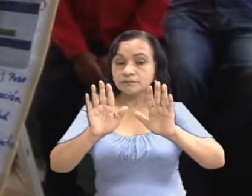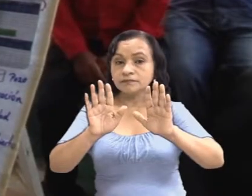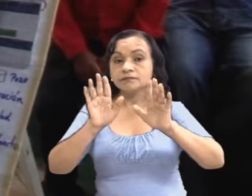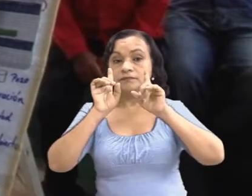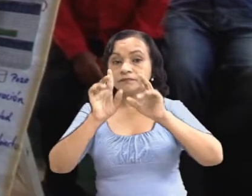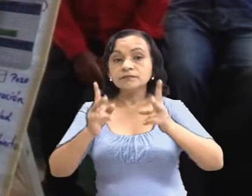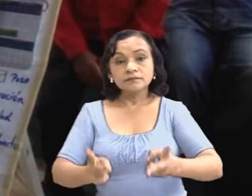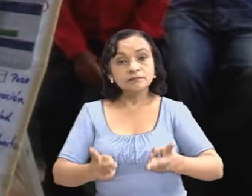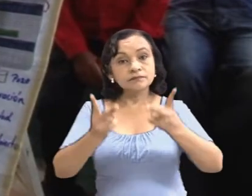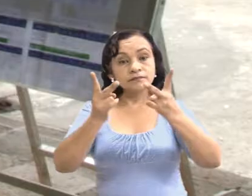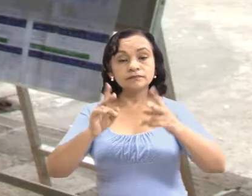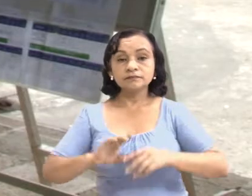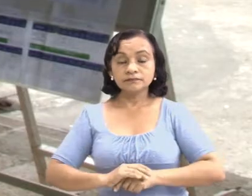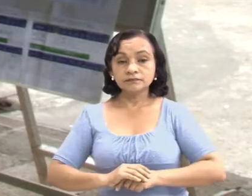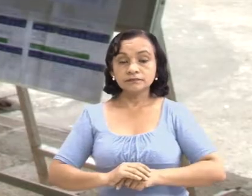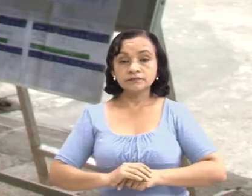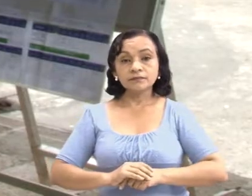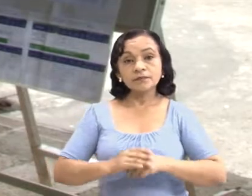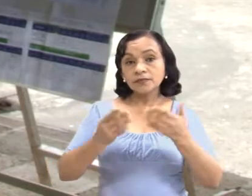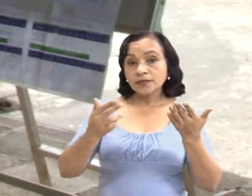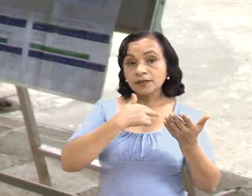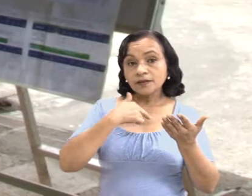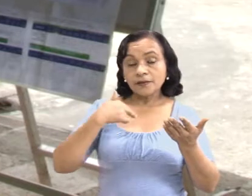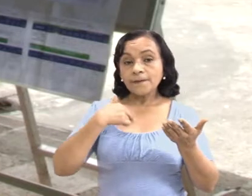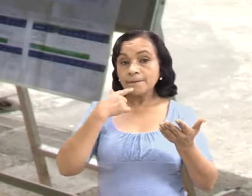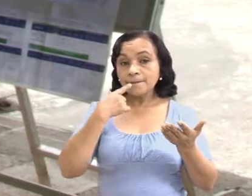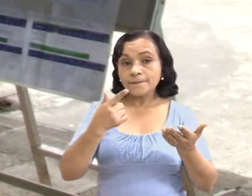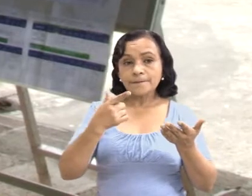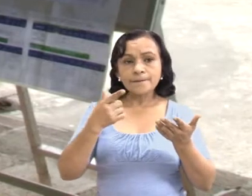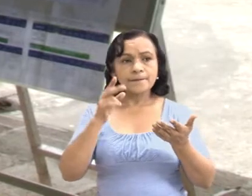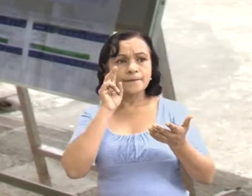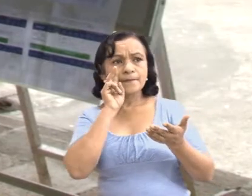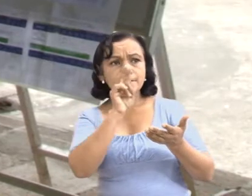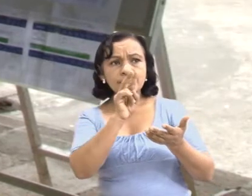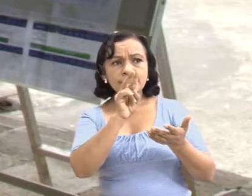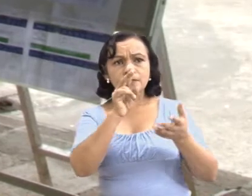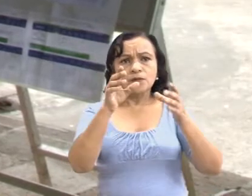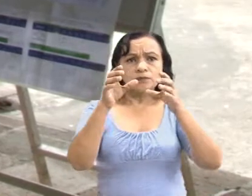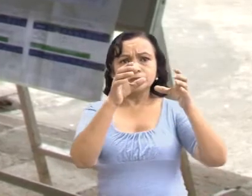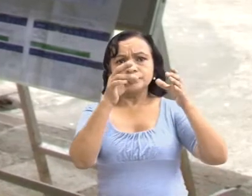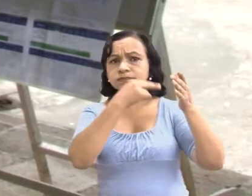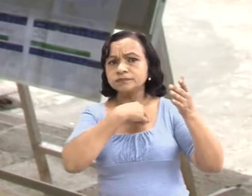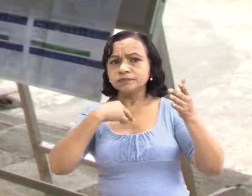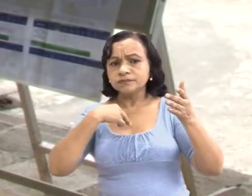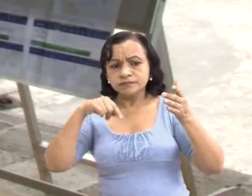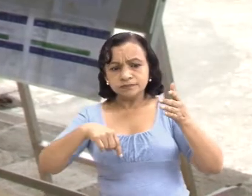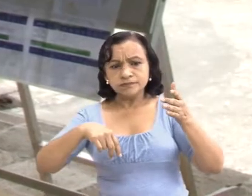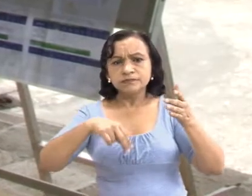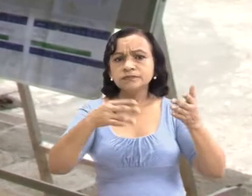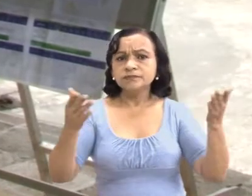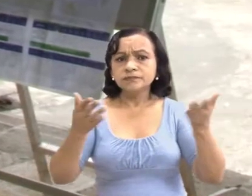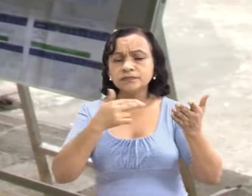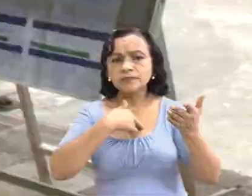para el resguardo de la vida. Si fuese, Dios no lo quiera, un hundimiento lo que viniese de arriba hacia abajo, porque vamos a ir hacia arriba